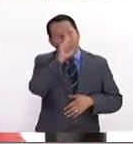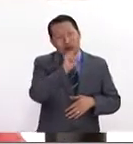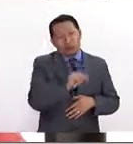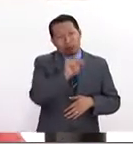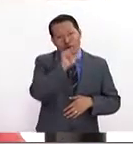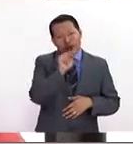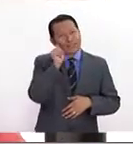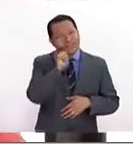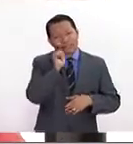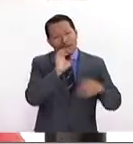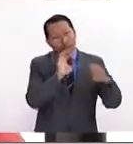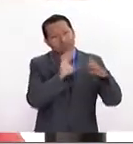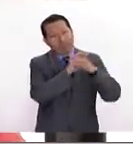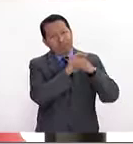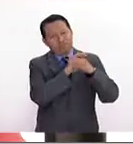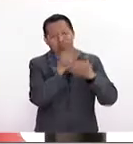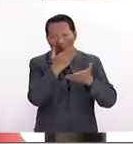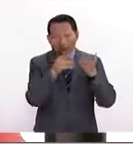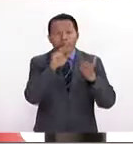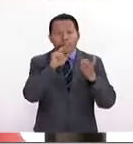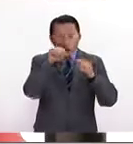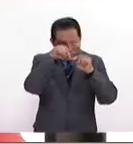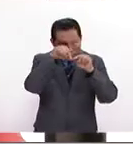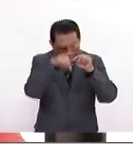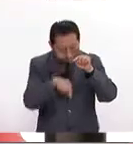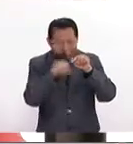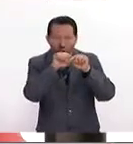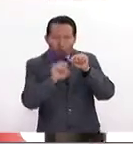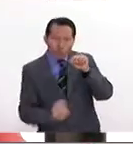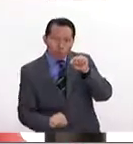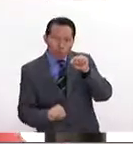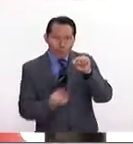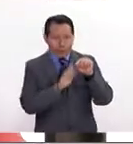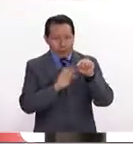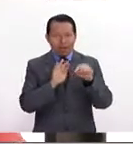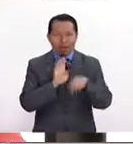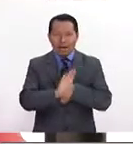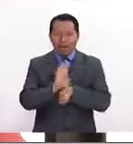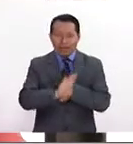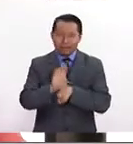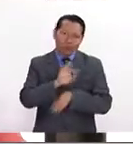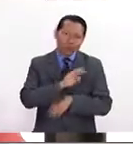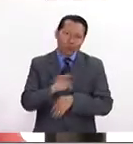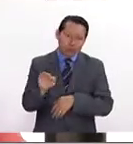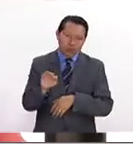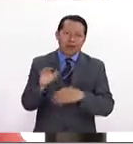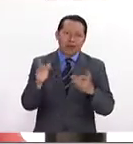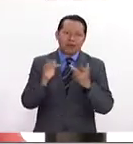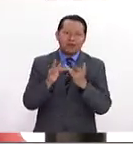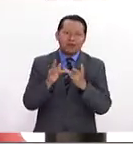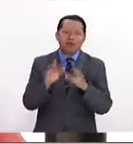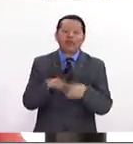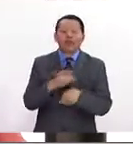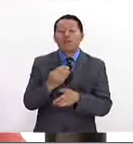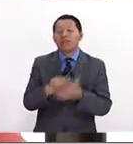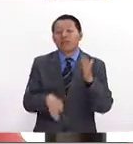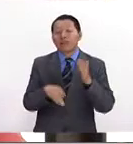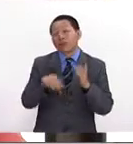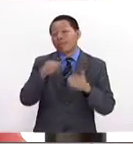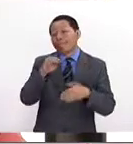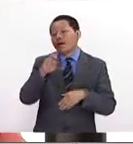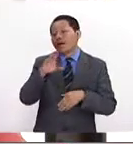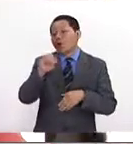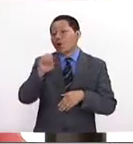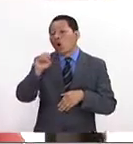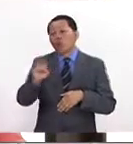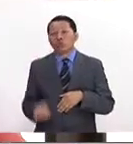que ver ahorita hacia el cono sur, particularmente Brasil, de tender puentes de negociación. Si bien no ha podido entrar al Mercosur,